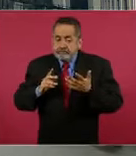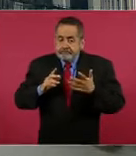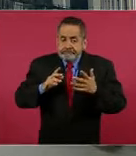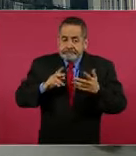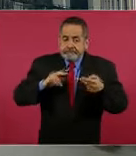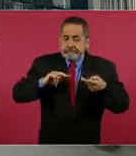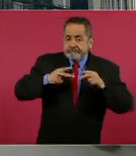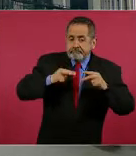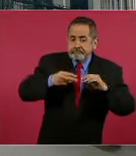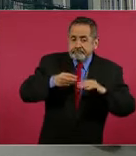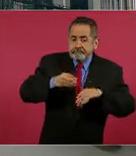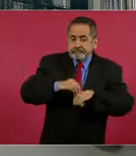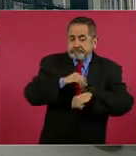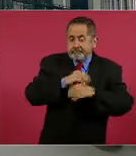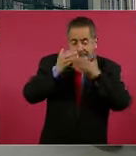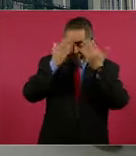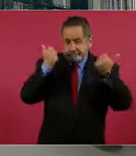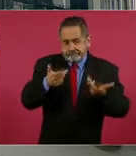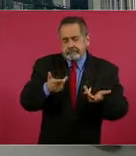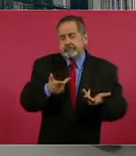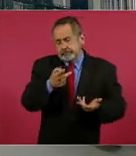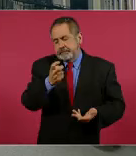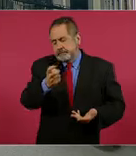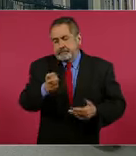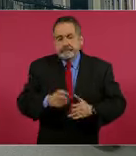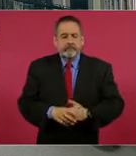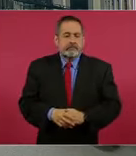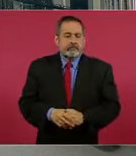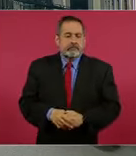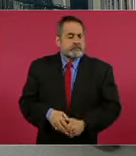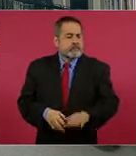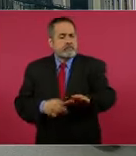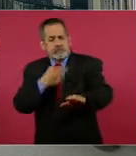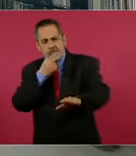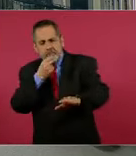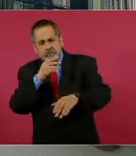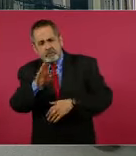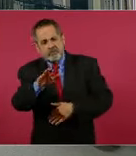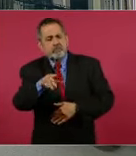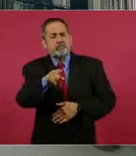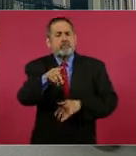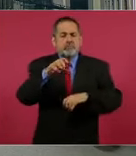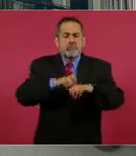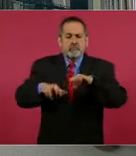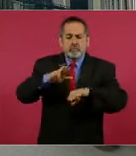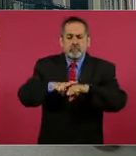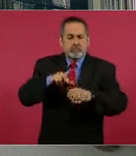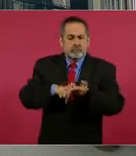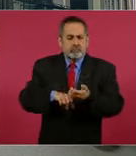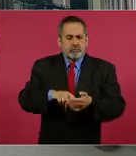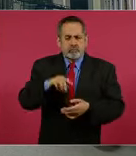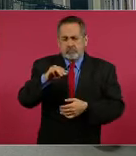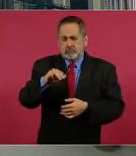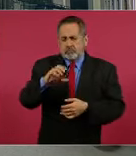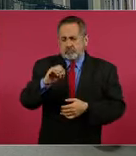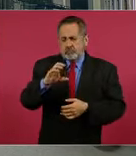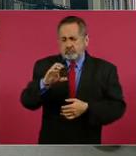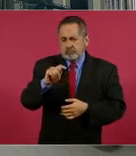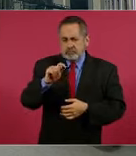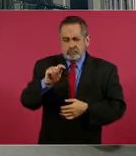a los accionistas. En este caso, cuando fue el embajador Esteban Moctezuma Barragán, ¿cuál